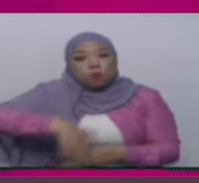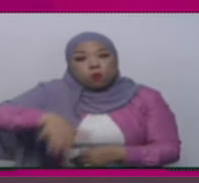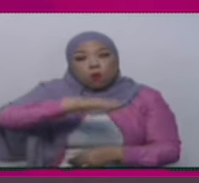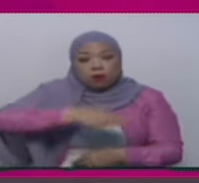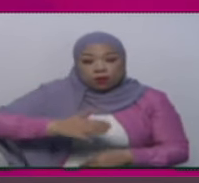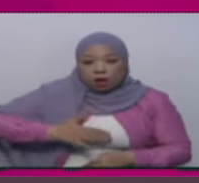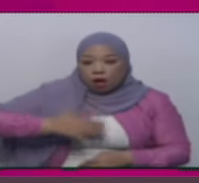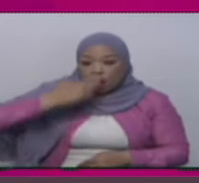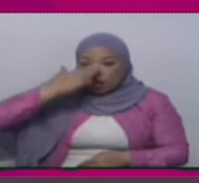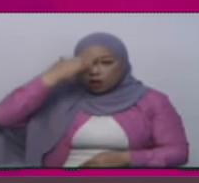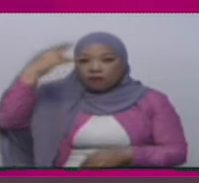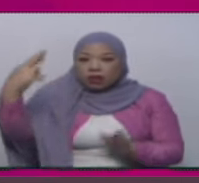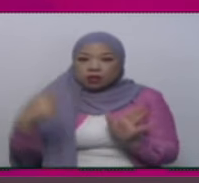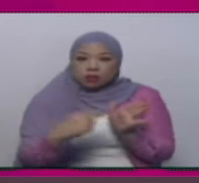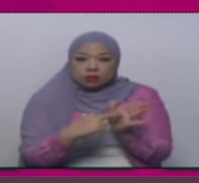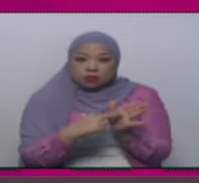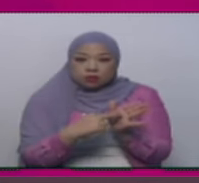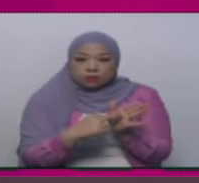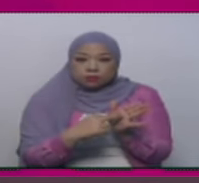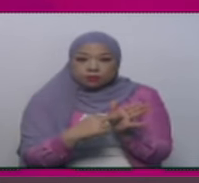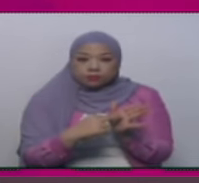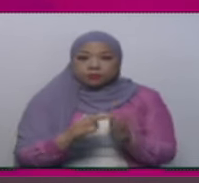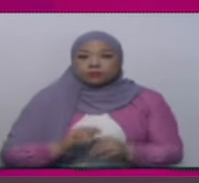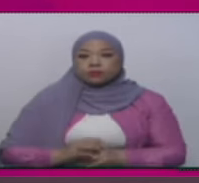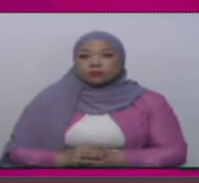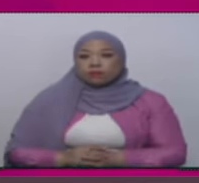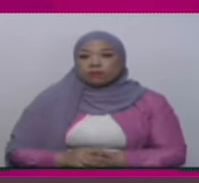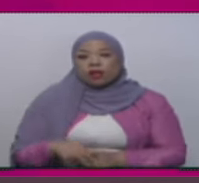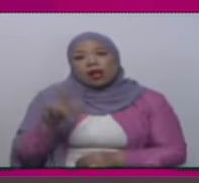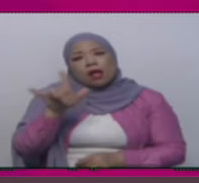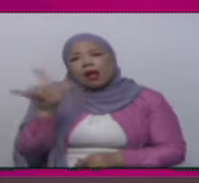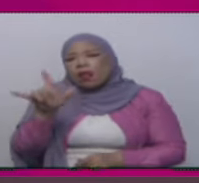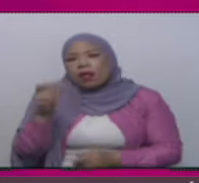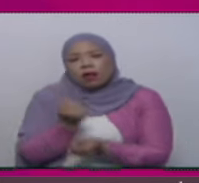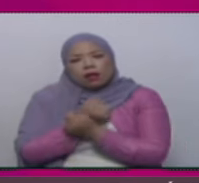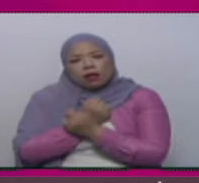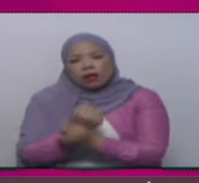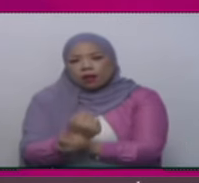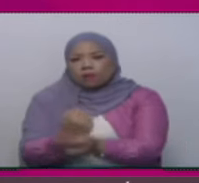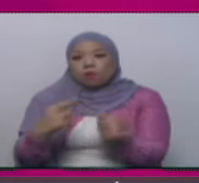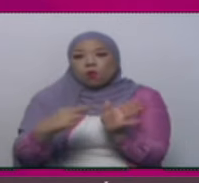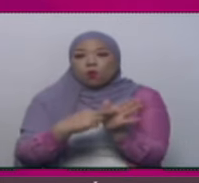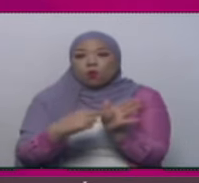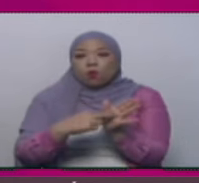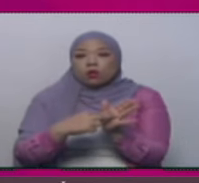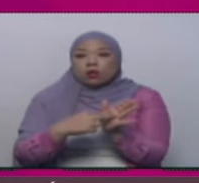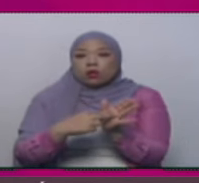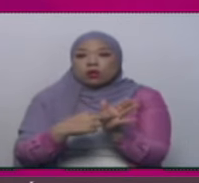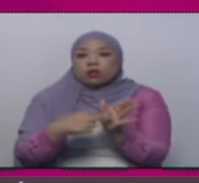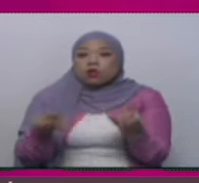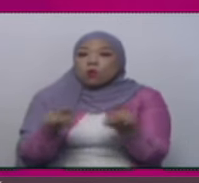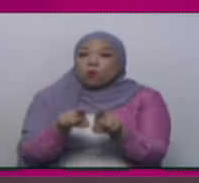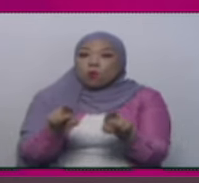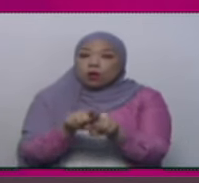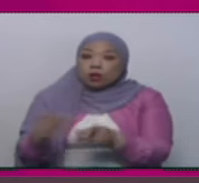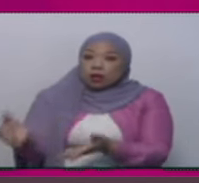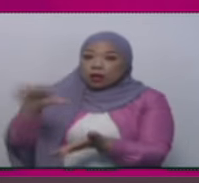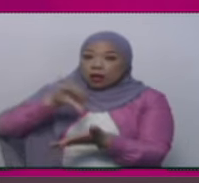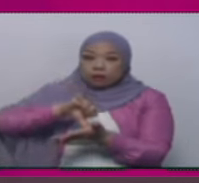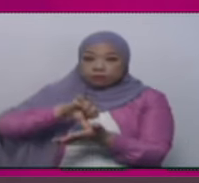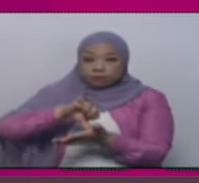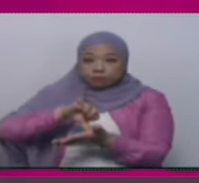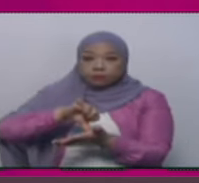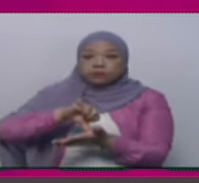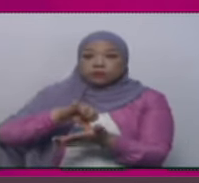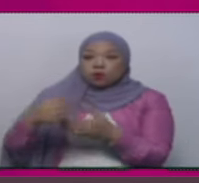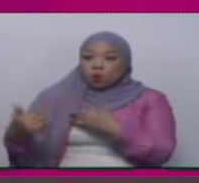Siria, querido y árabe, querido pueblo de Siria, contra el pueblo de la República Islámica de Irán